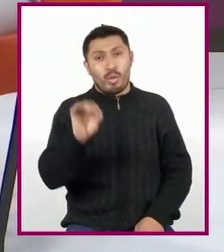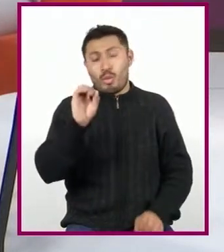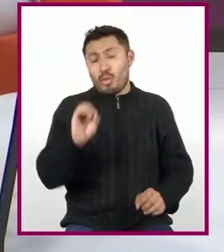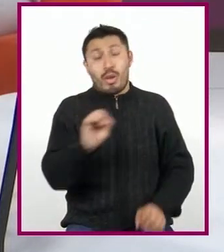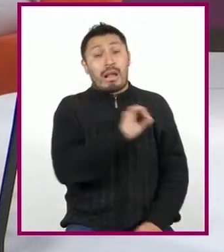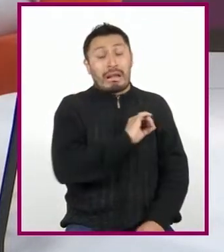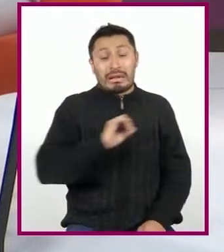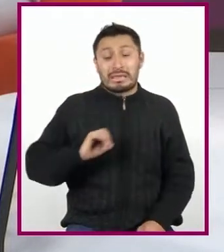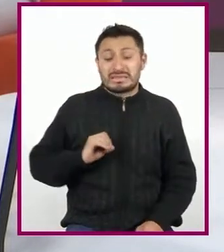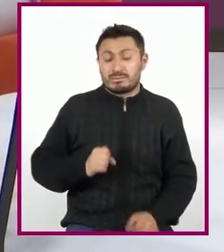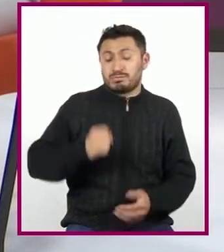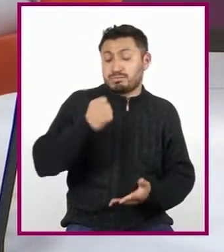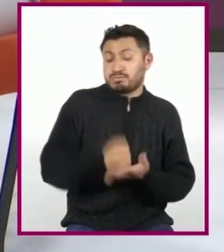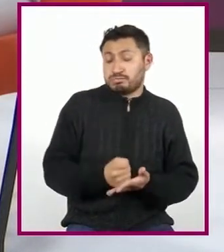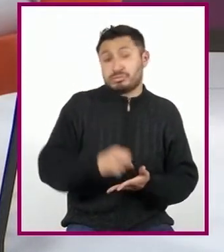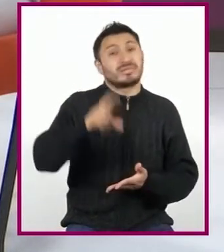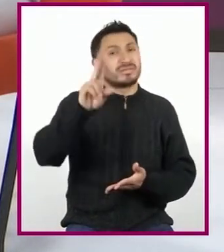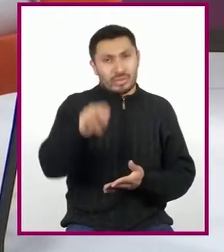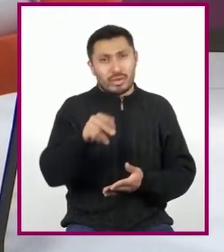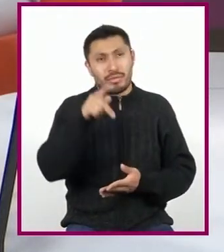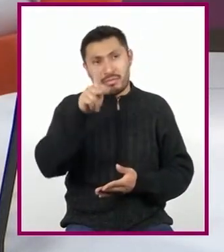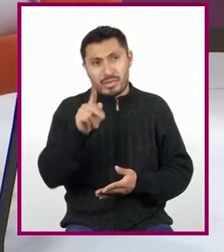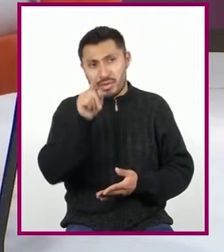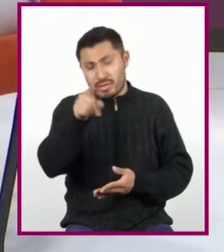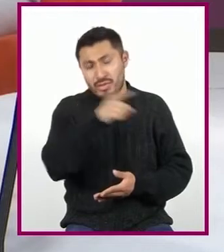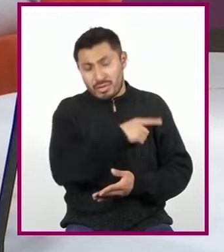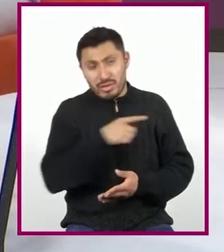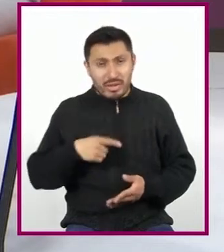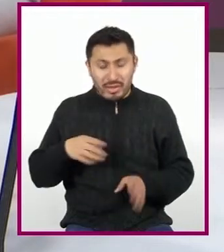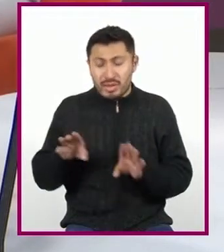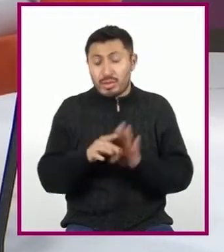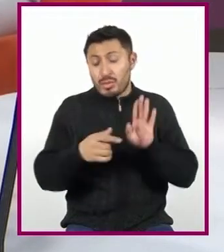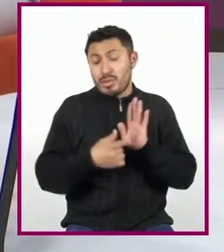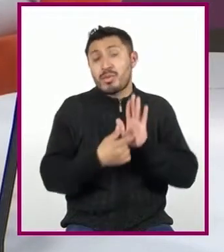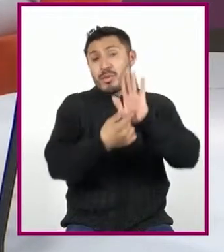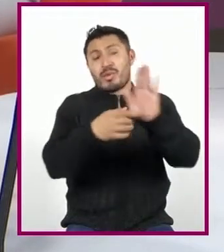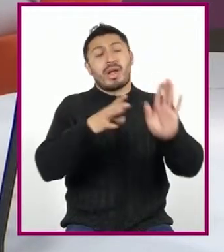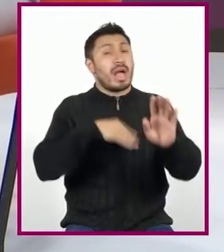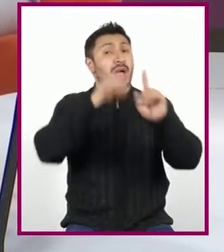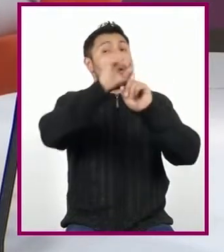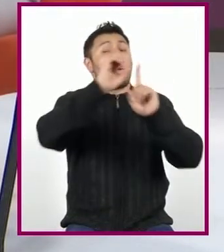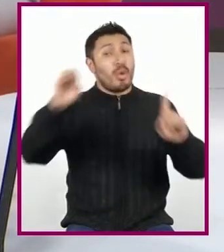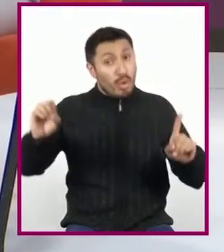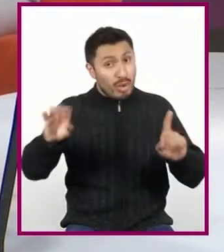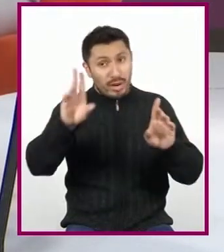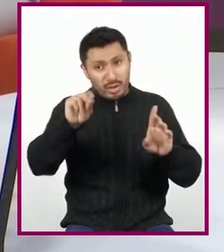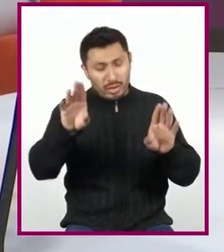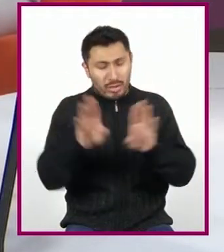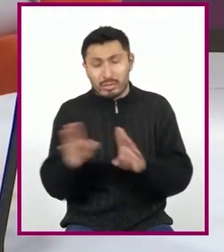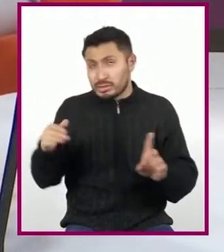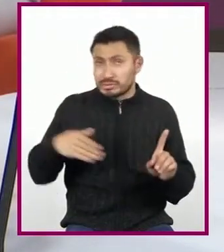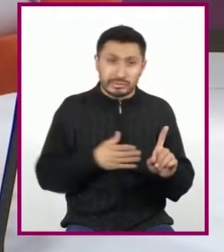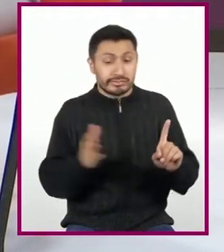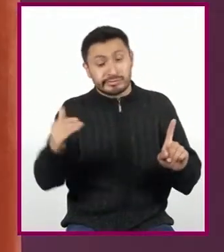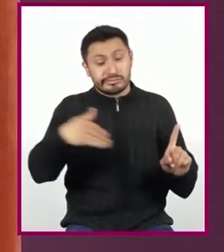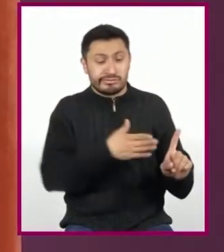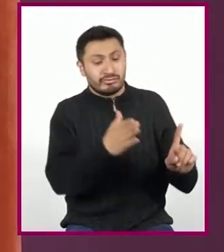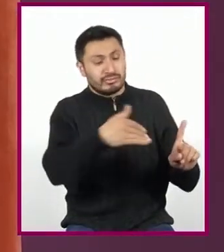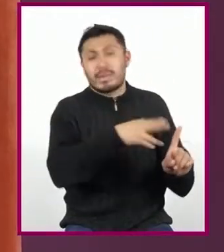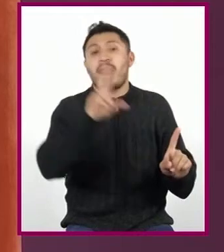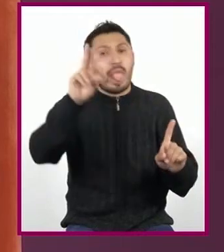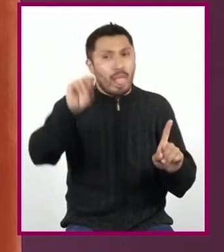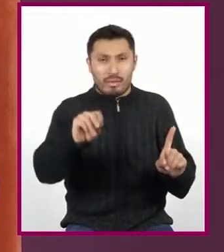objetivo claro: enterar al lector de los motivos y objetivos de la obra. Cuando